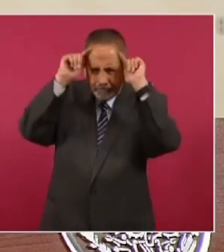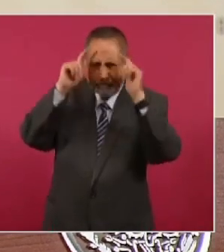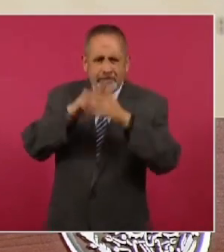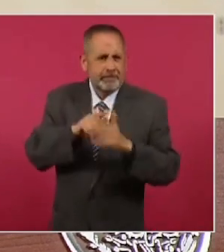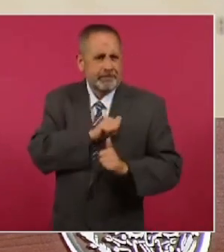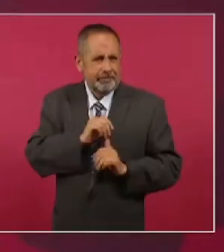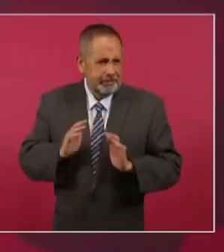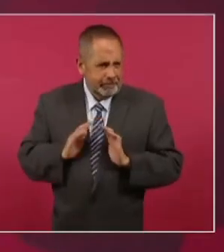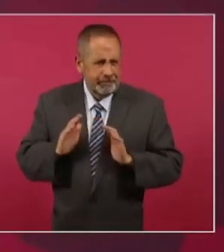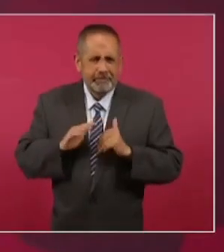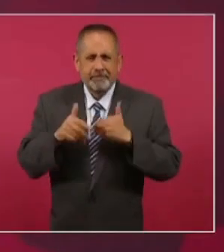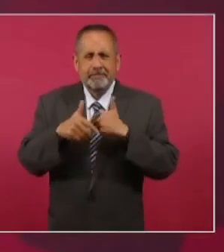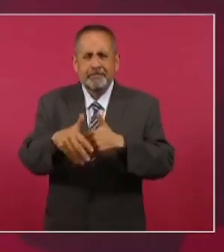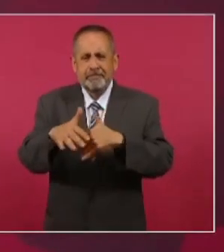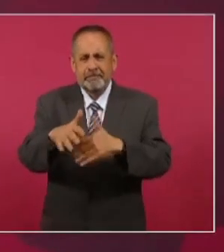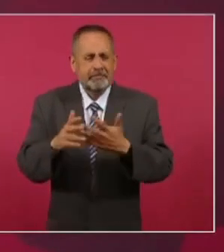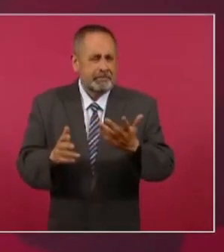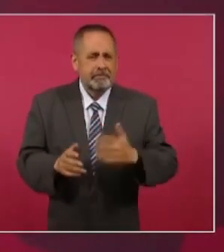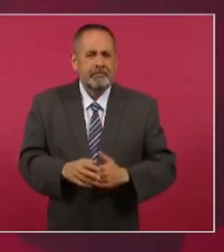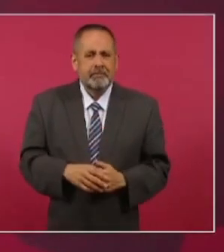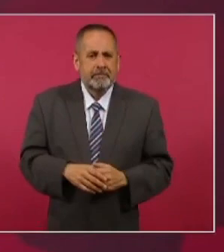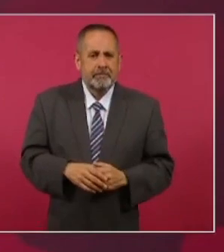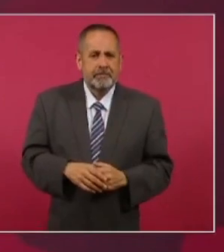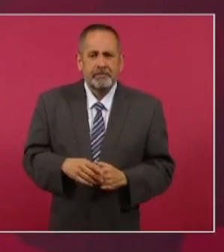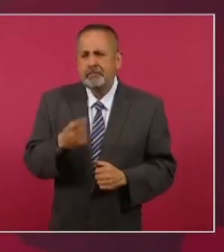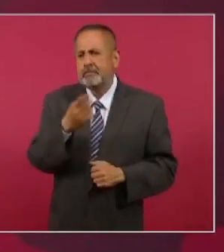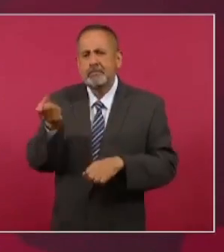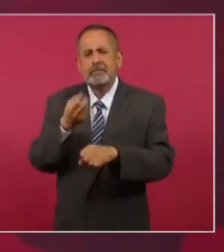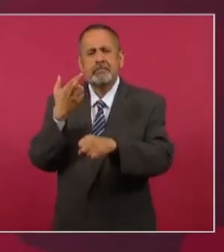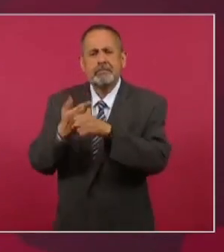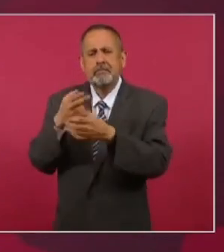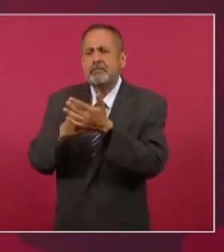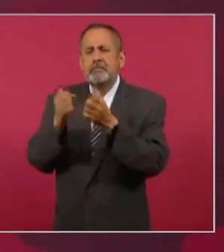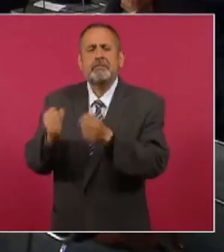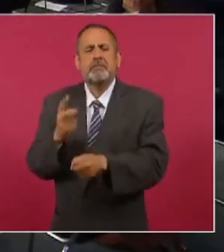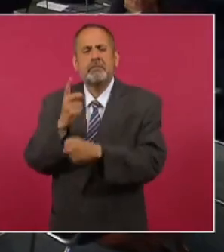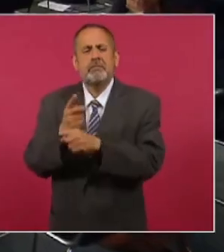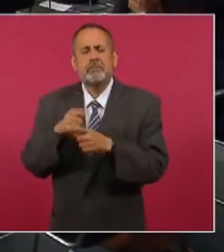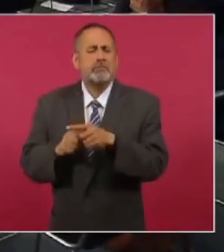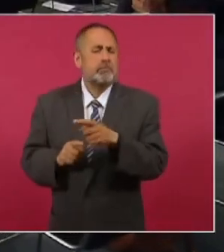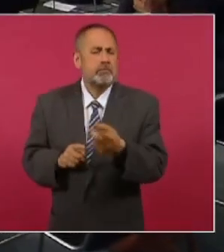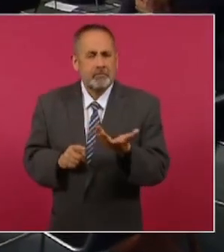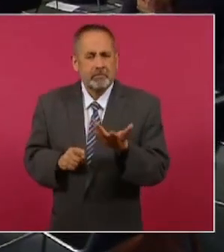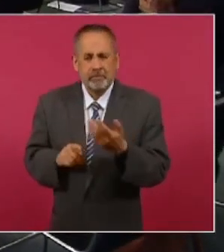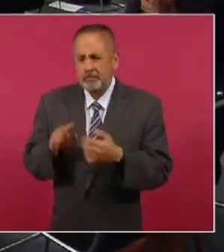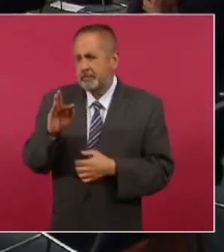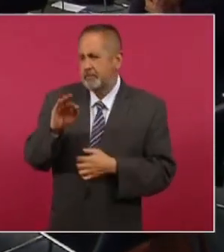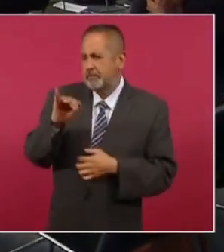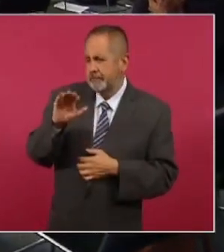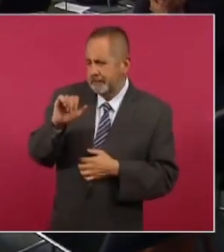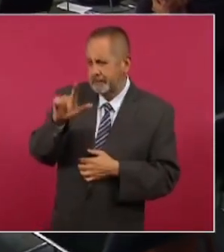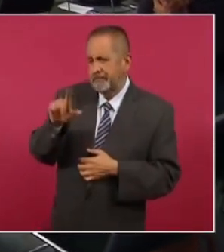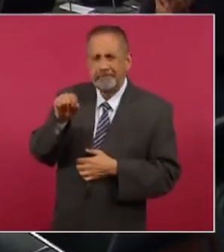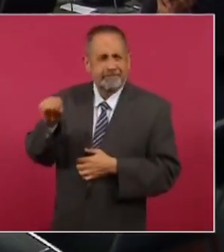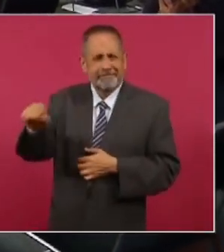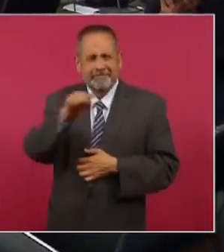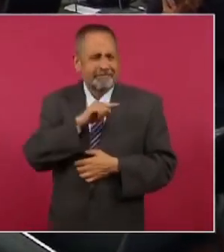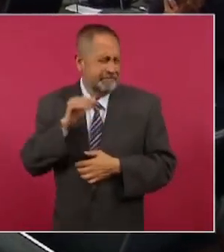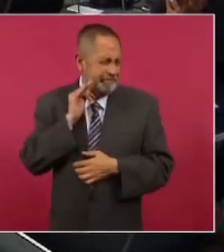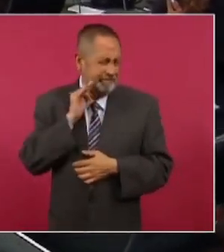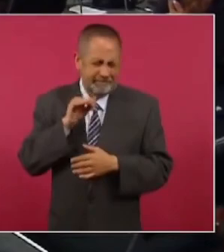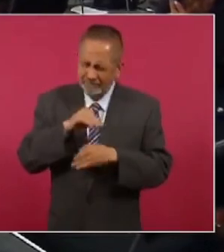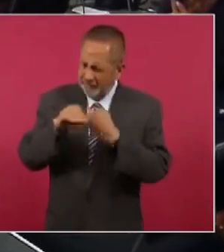Ejército los secretarios de Seguridad Pública los fiscales todos